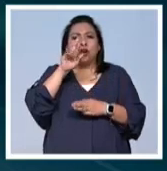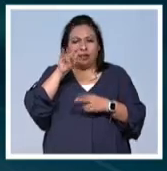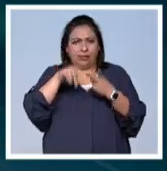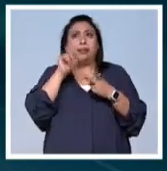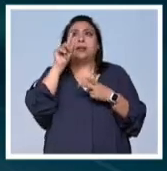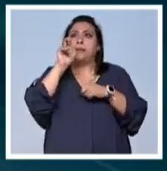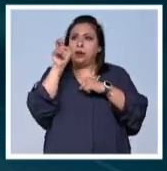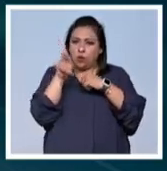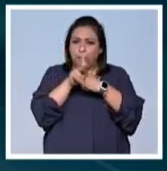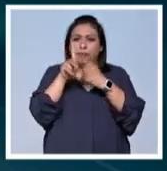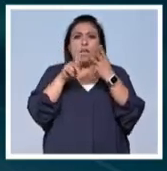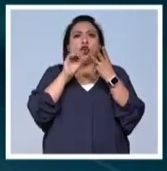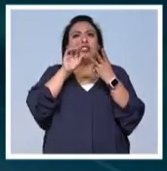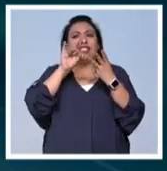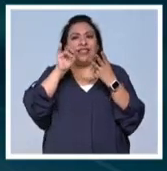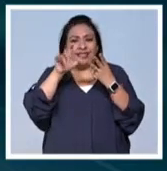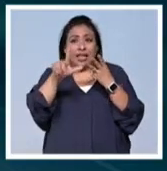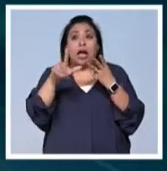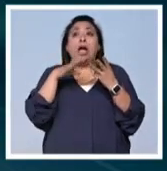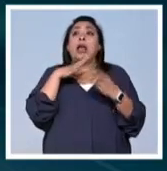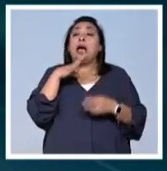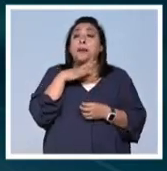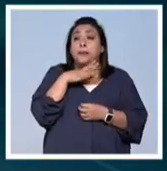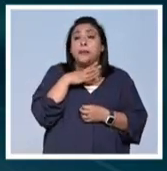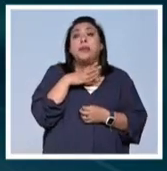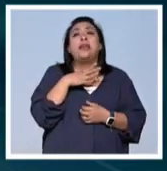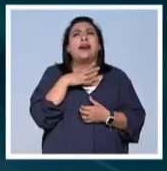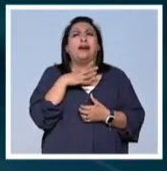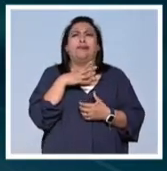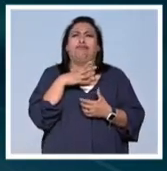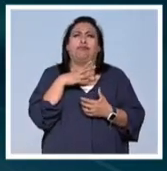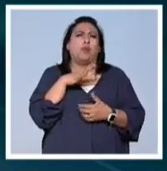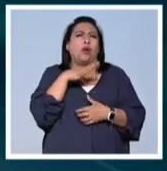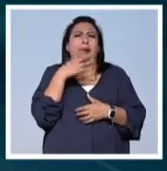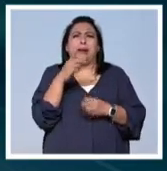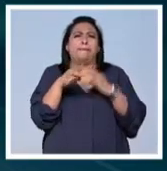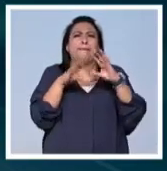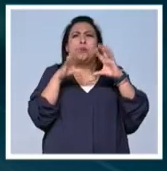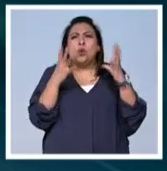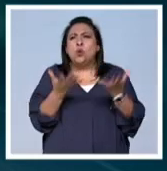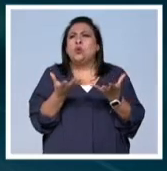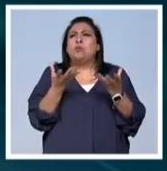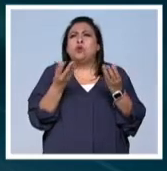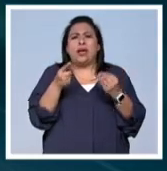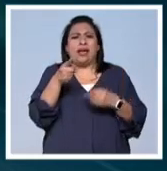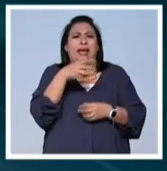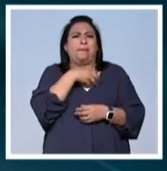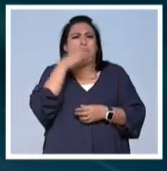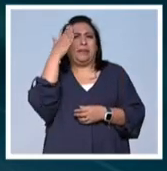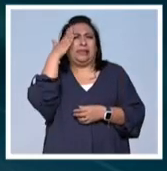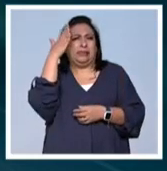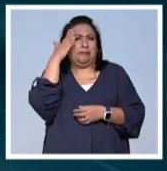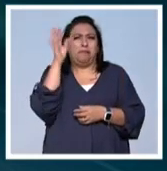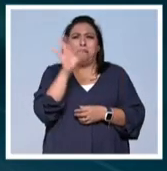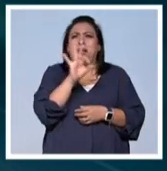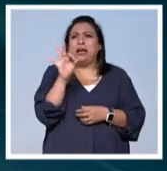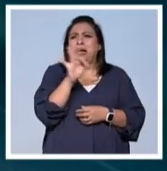europeo occidental y se estaba produciendo una globalización siendo la capital quizás